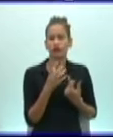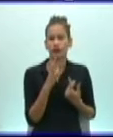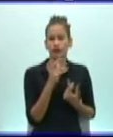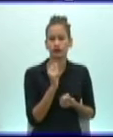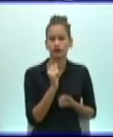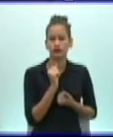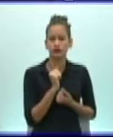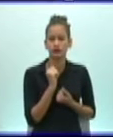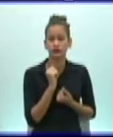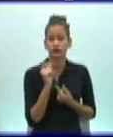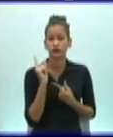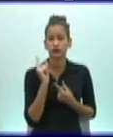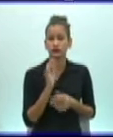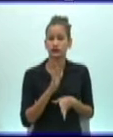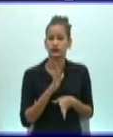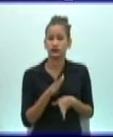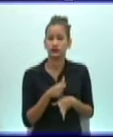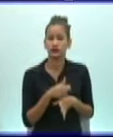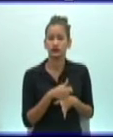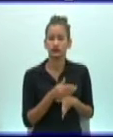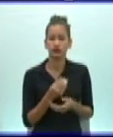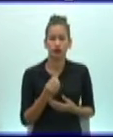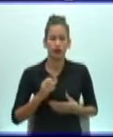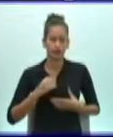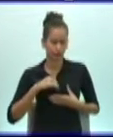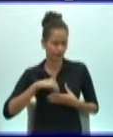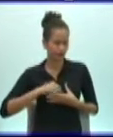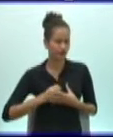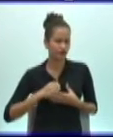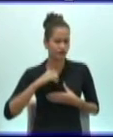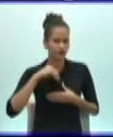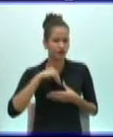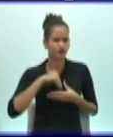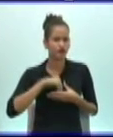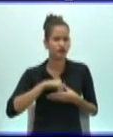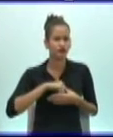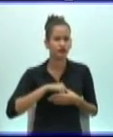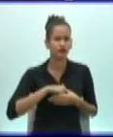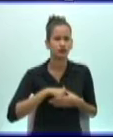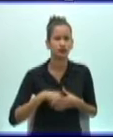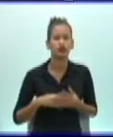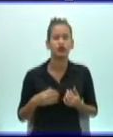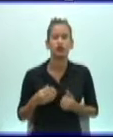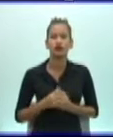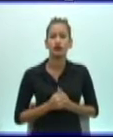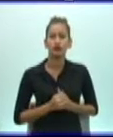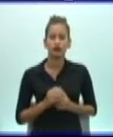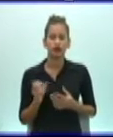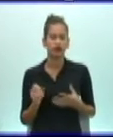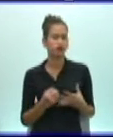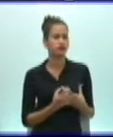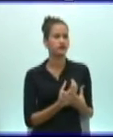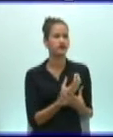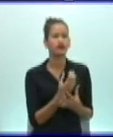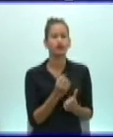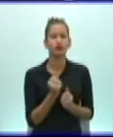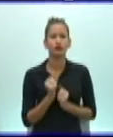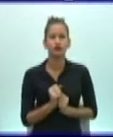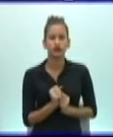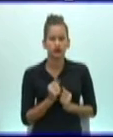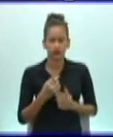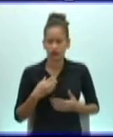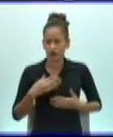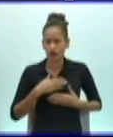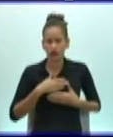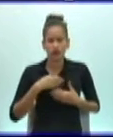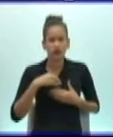de lo más profundo del alma, que es un verso, que es un arma literaria, que da frutos y brota siempre de sus